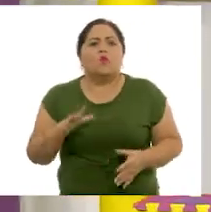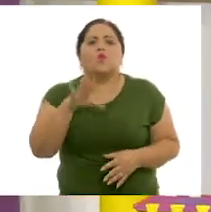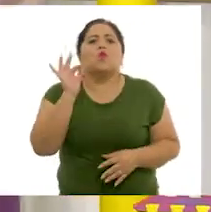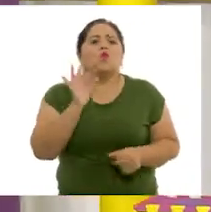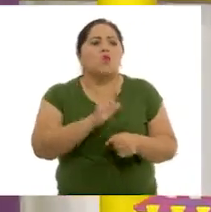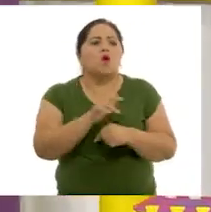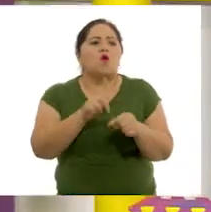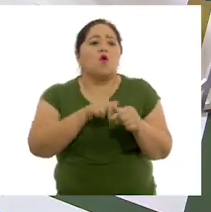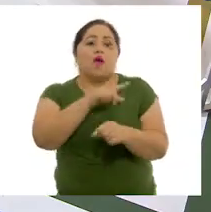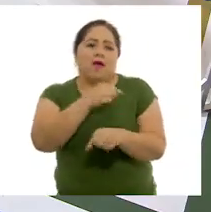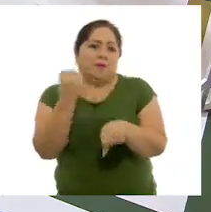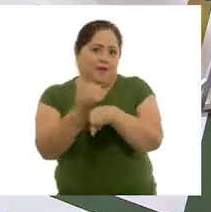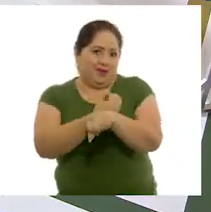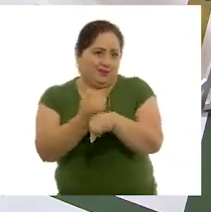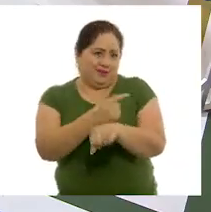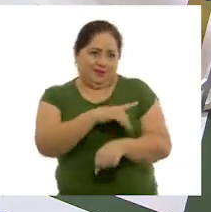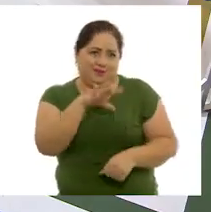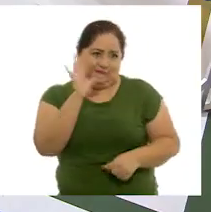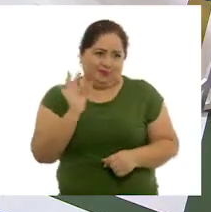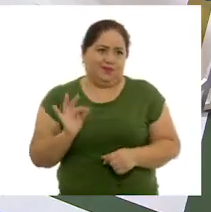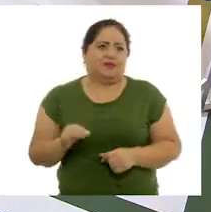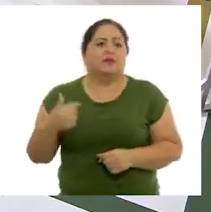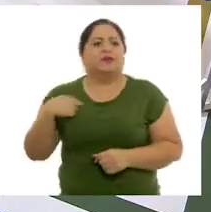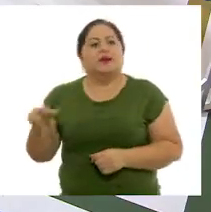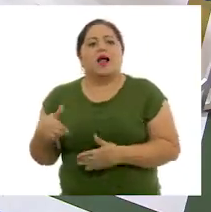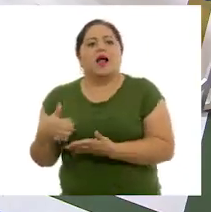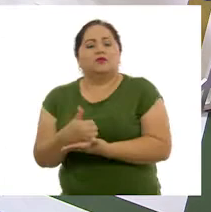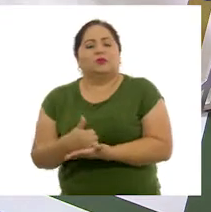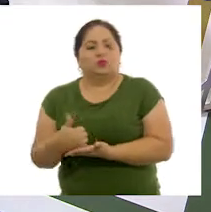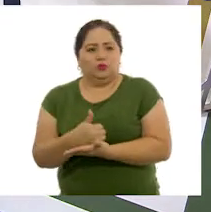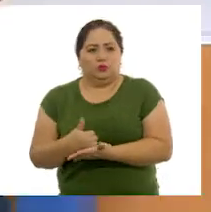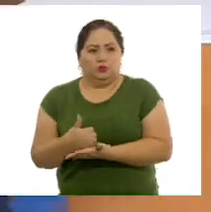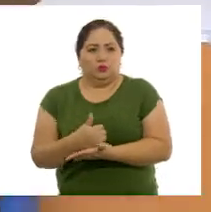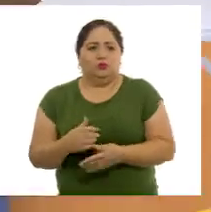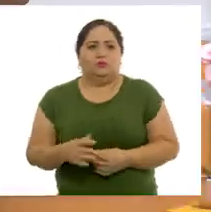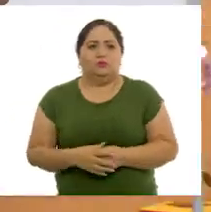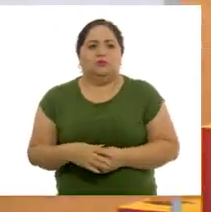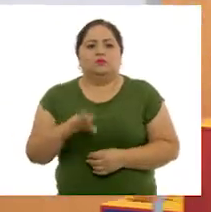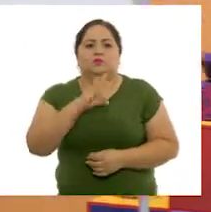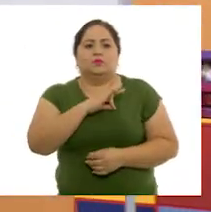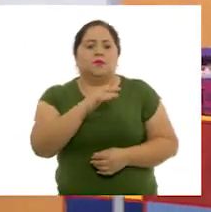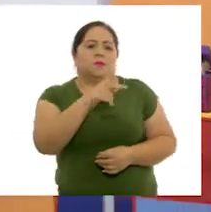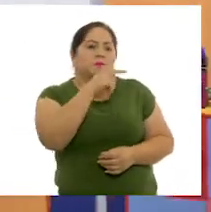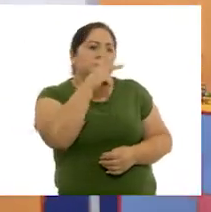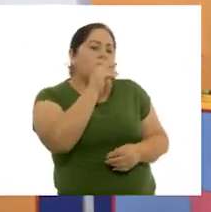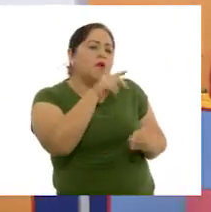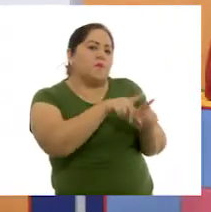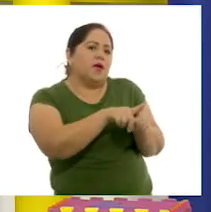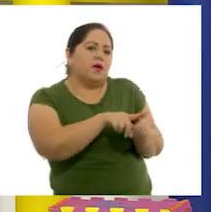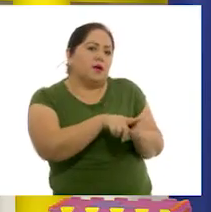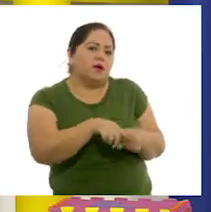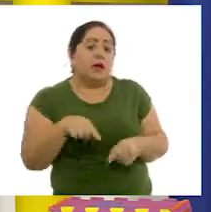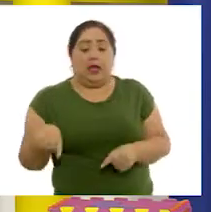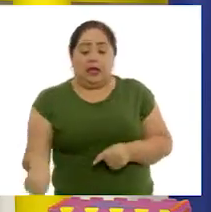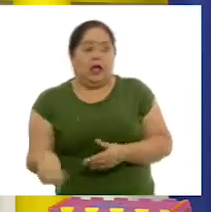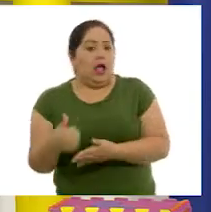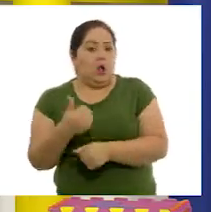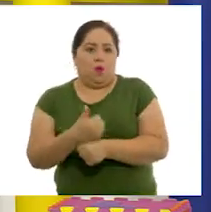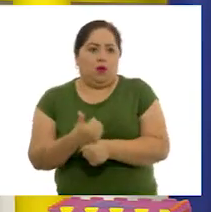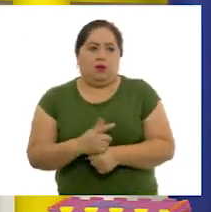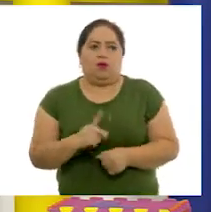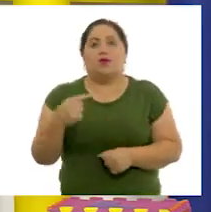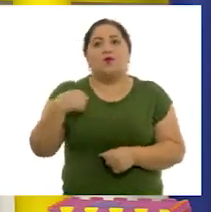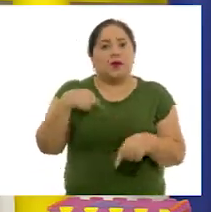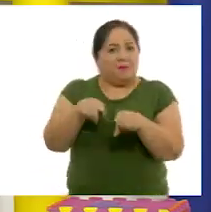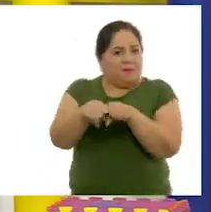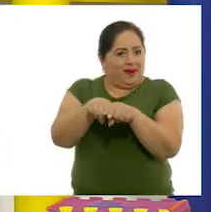escoges? El amarillo. El amarillo. ¿Con ese haces el papá o el hermanito? ¿Esa es la abuelita? La abuelita. Ah, entonces voy a hacer